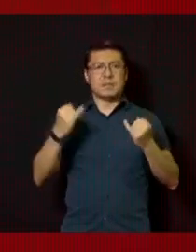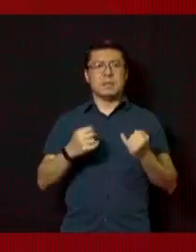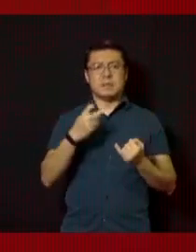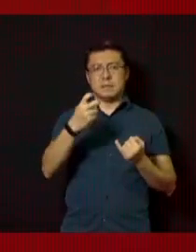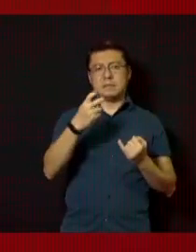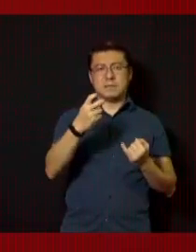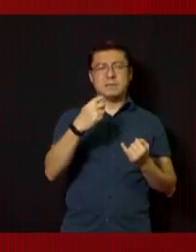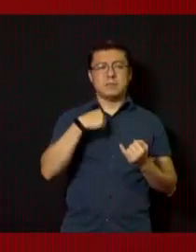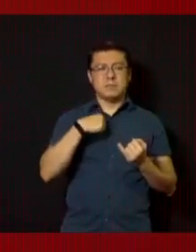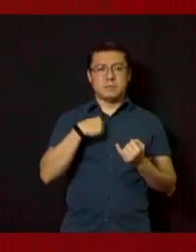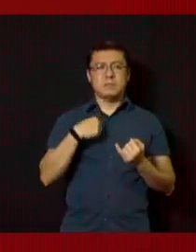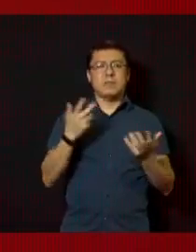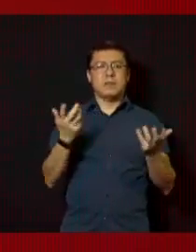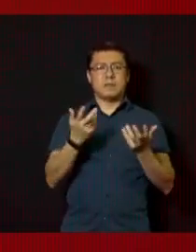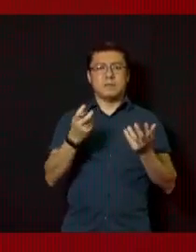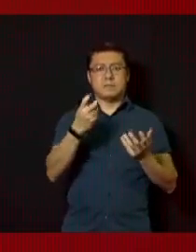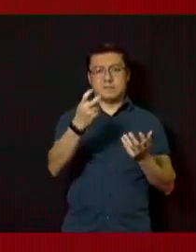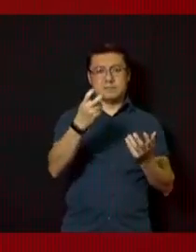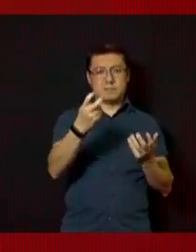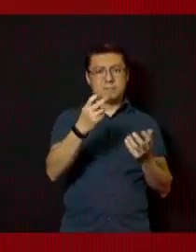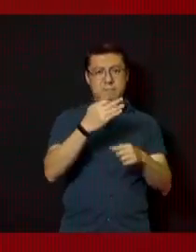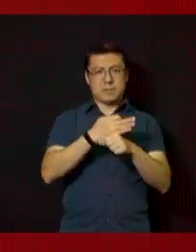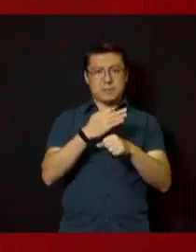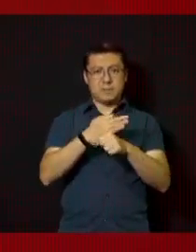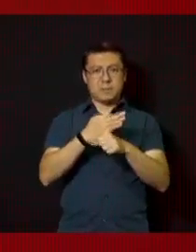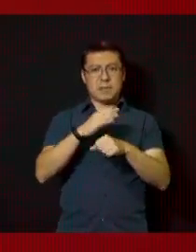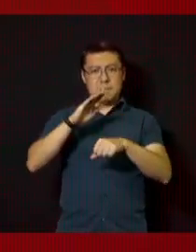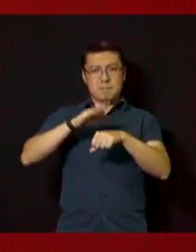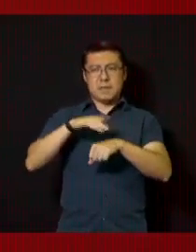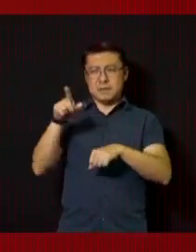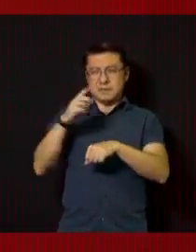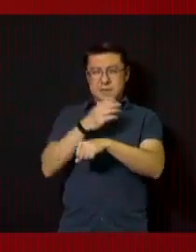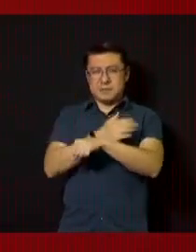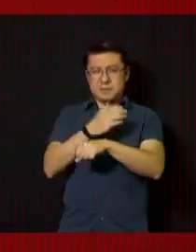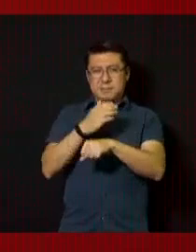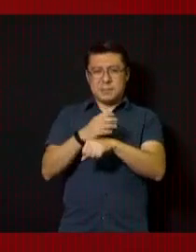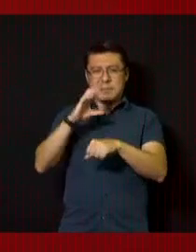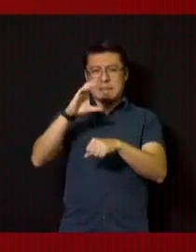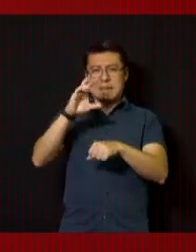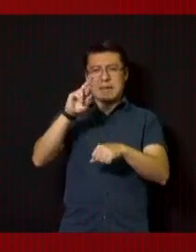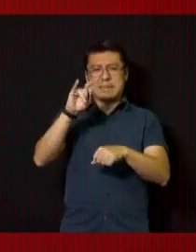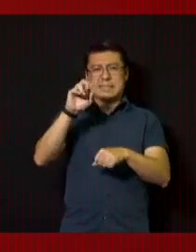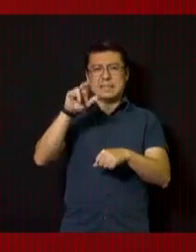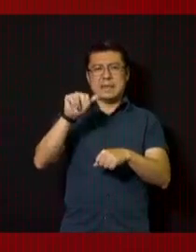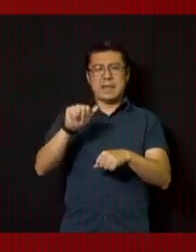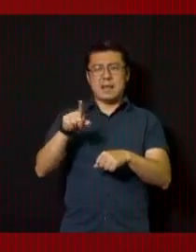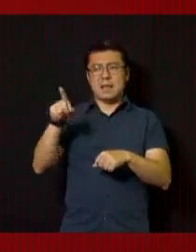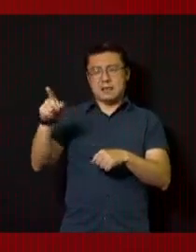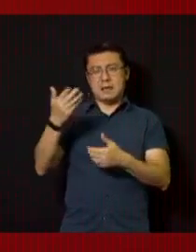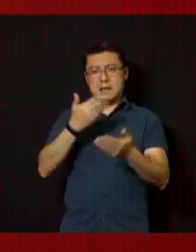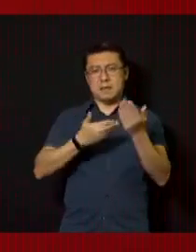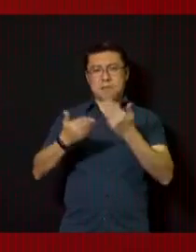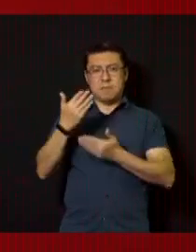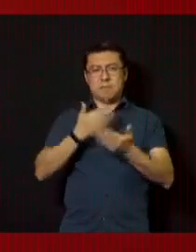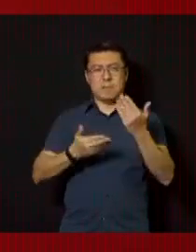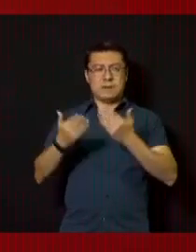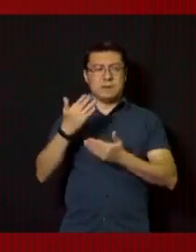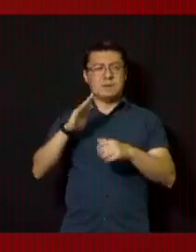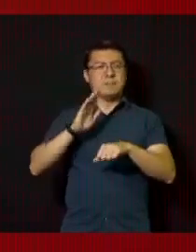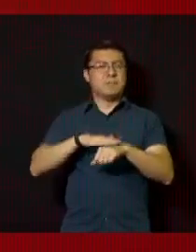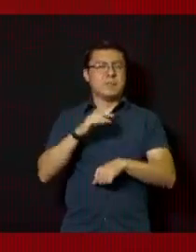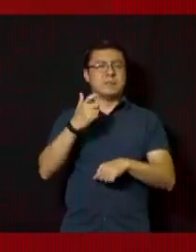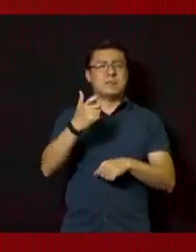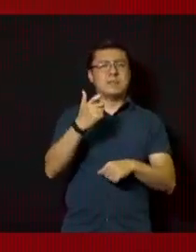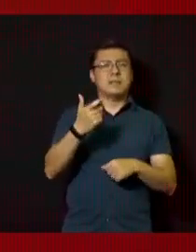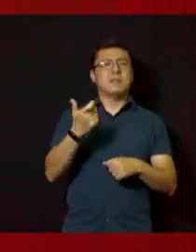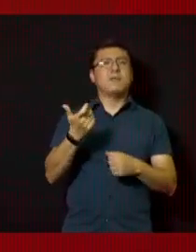pues esto es lo que ha sucedido y yo sé que ahorita viene una gran compañera, como les mencionaba, Cristina, que nos va a compartir cómo ganar dinero todos los